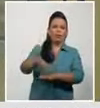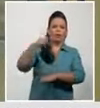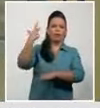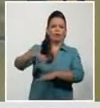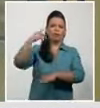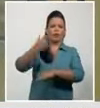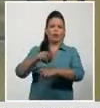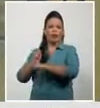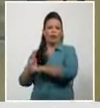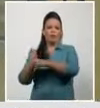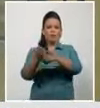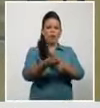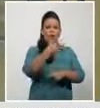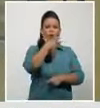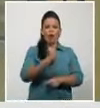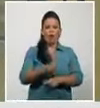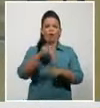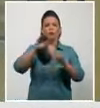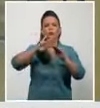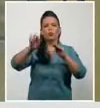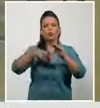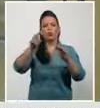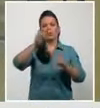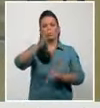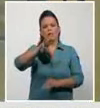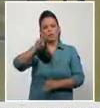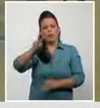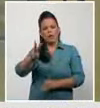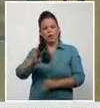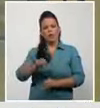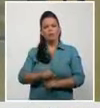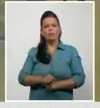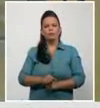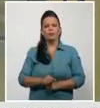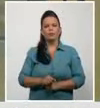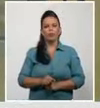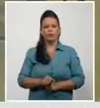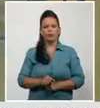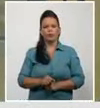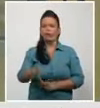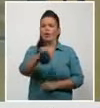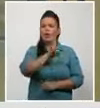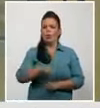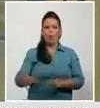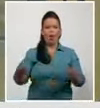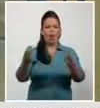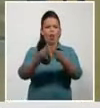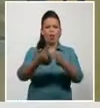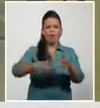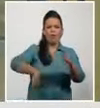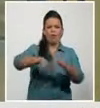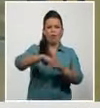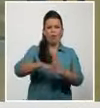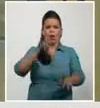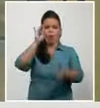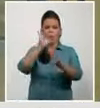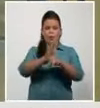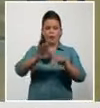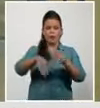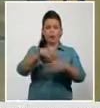y sub-23, así como del equipo de fútbol. Con respecto a la transportación, a partir de hoy lunes se suspende la